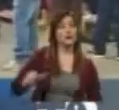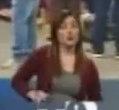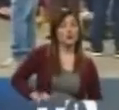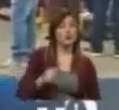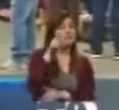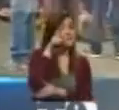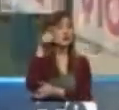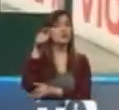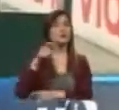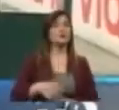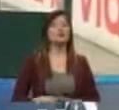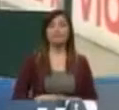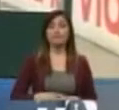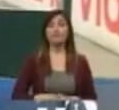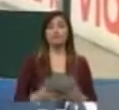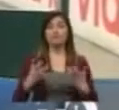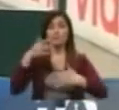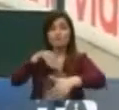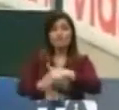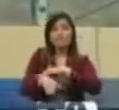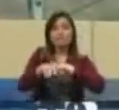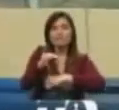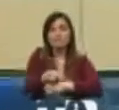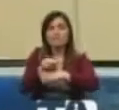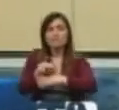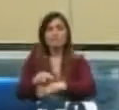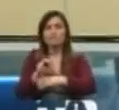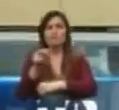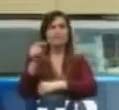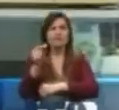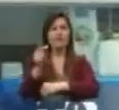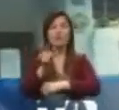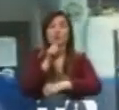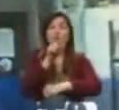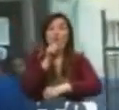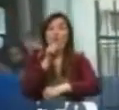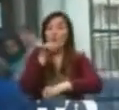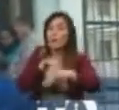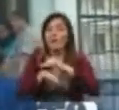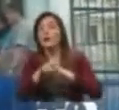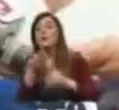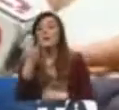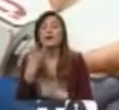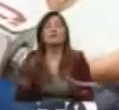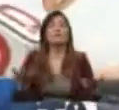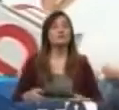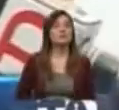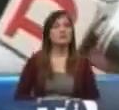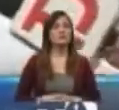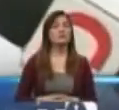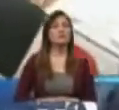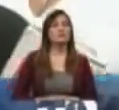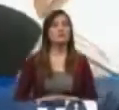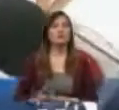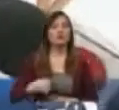de Fiscalización, al intentar realizar una inspección sorpresa al Hospital de Neumología Alfredo J. Valenzuela. Por sobre todas las cosas,